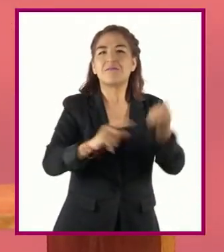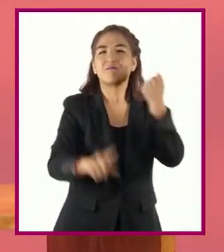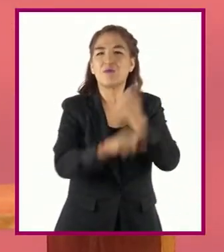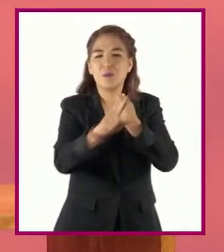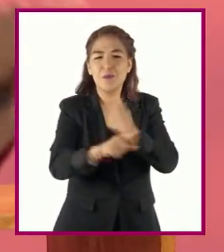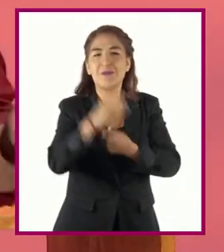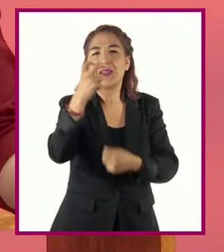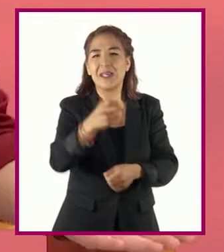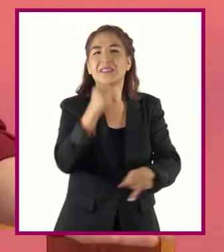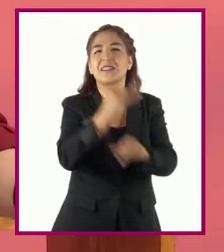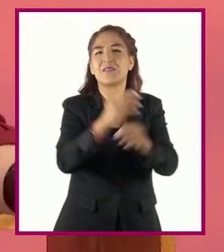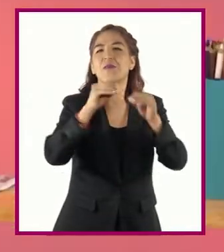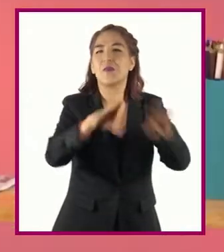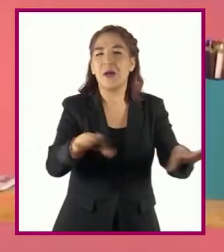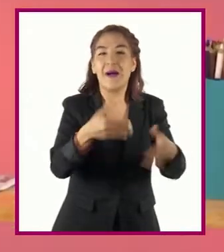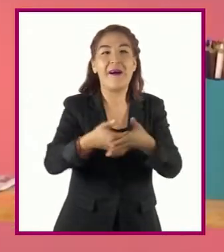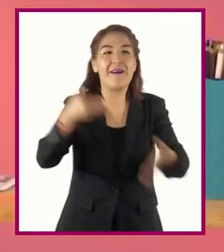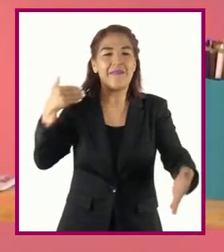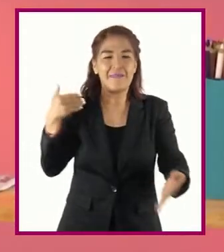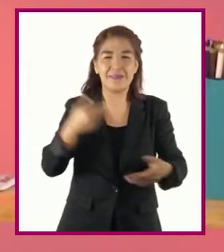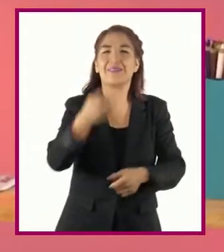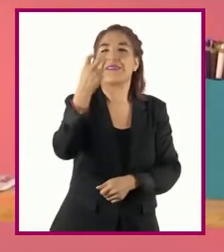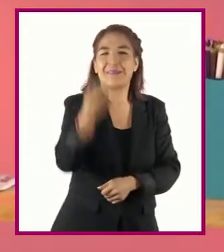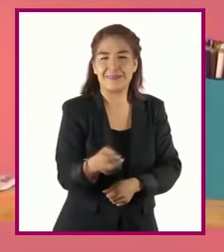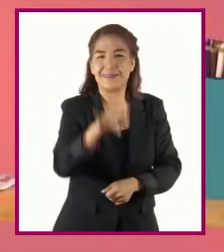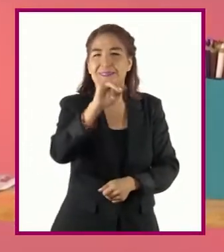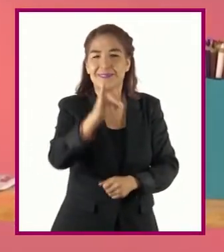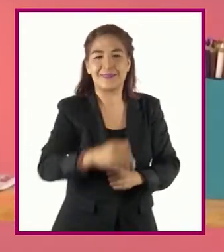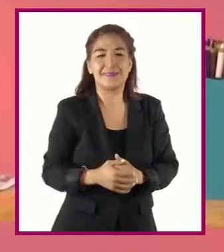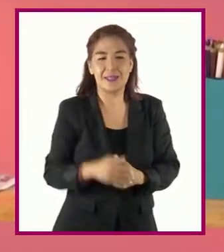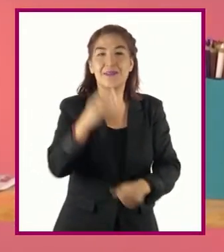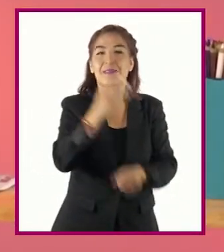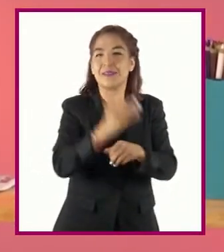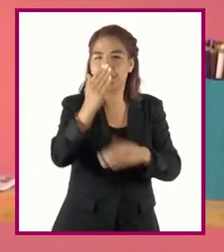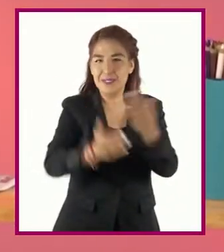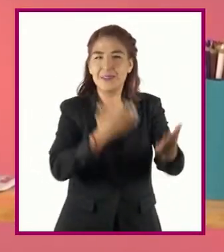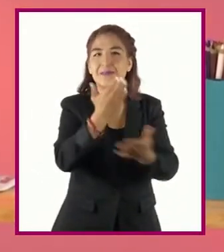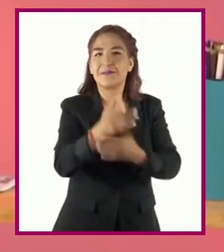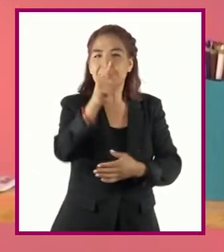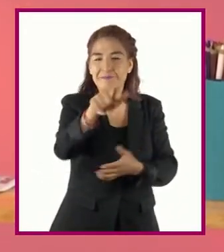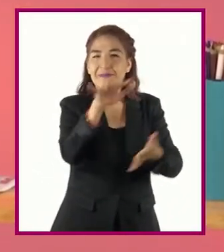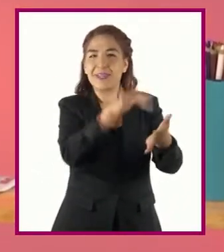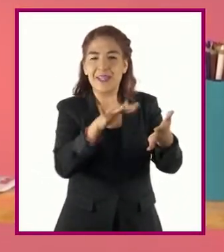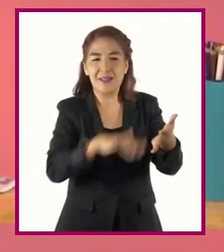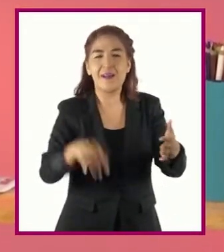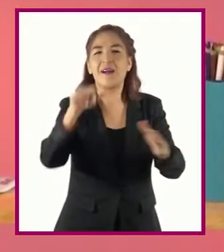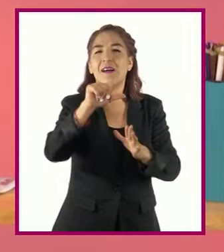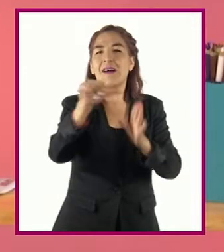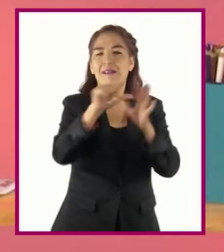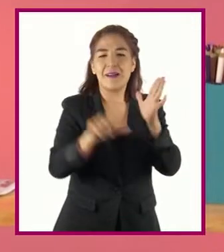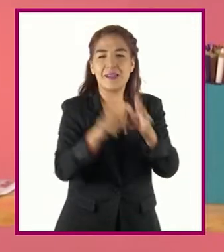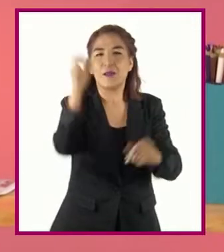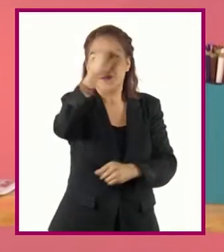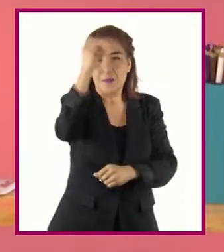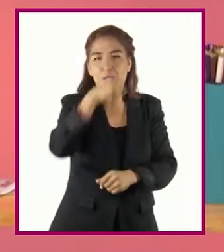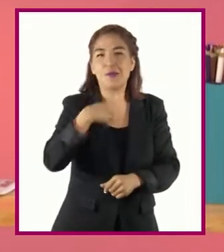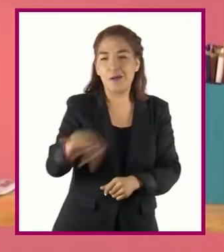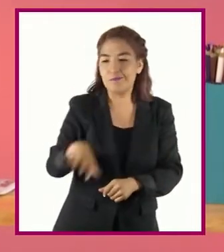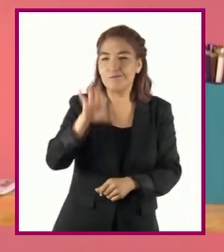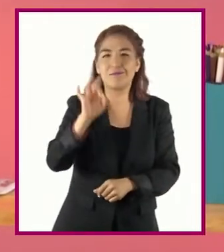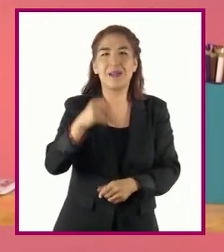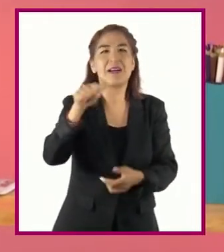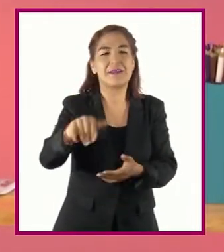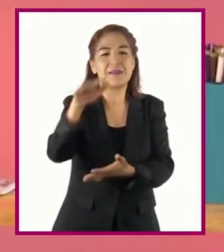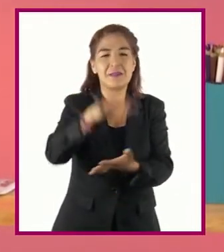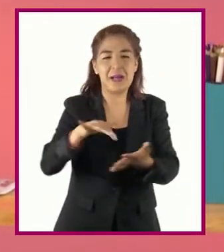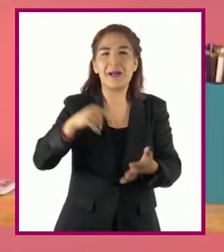que se dijo anteriormente. Exactamente. Les propongo leer un fragmento de un artículo de opinión que encontré mientras